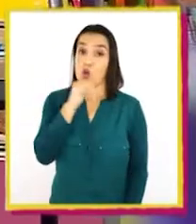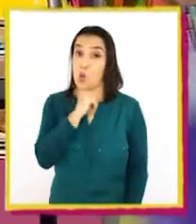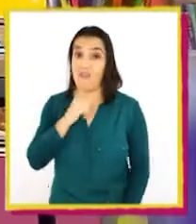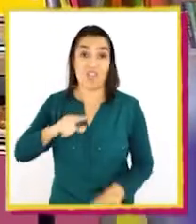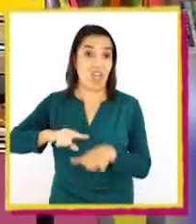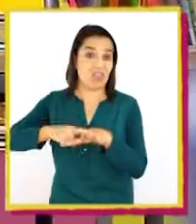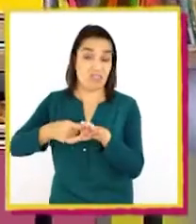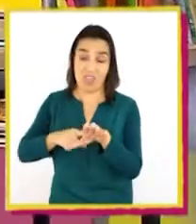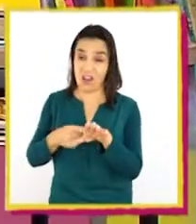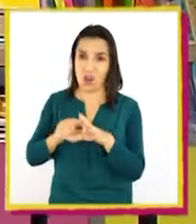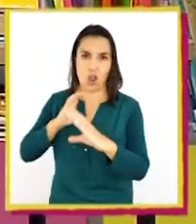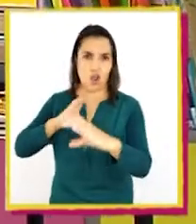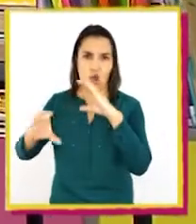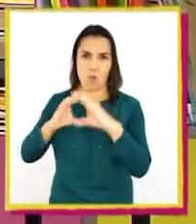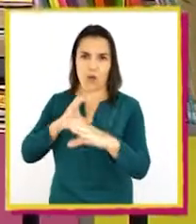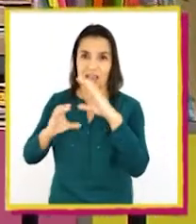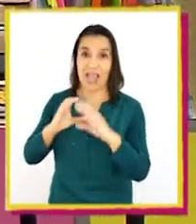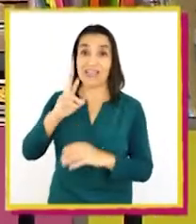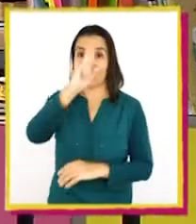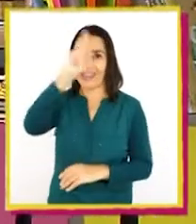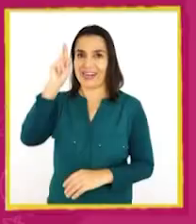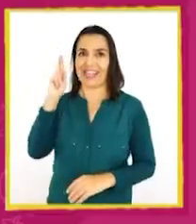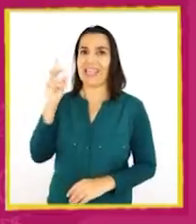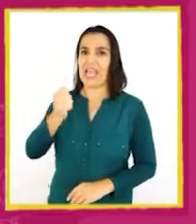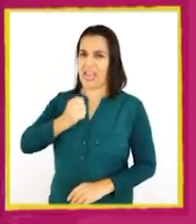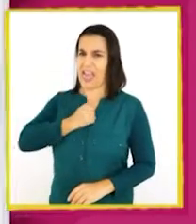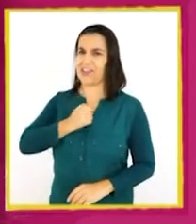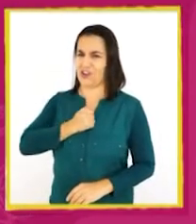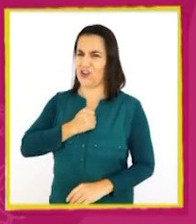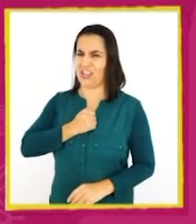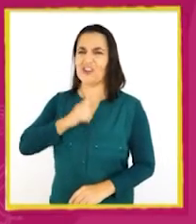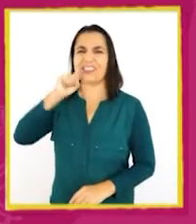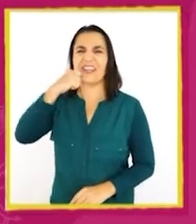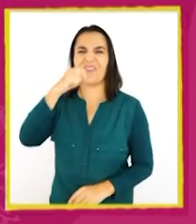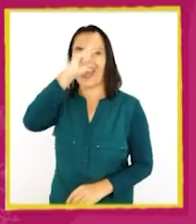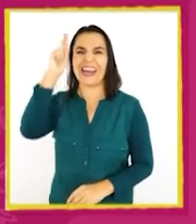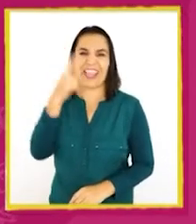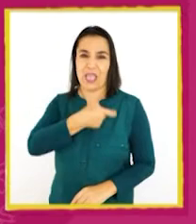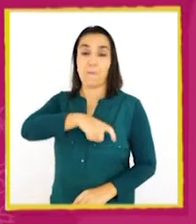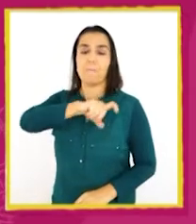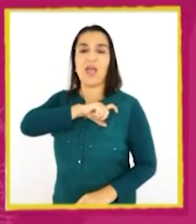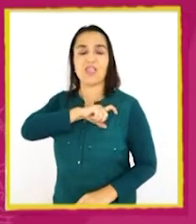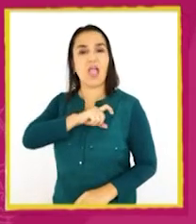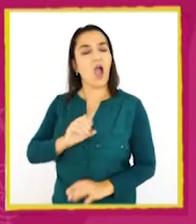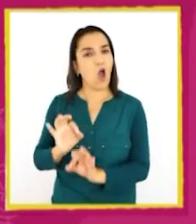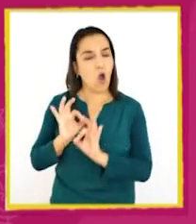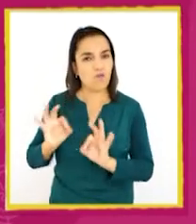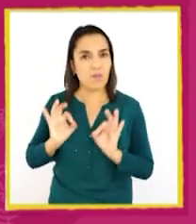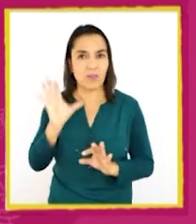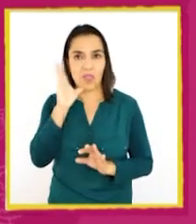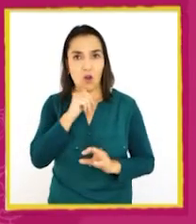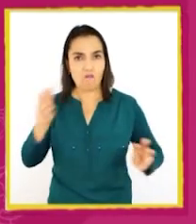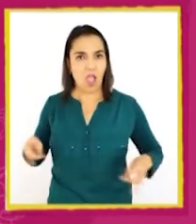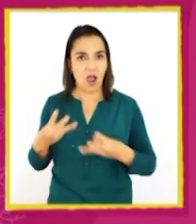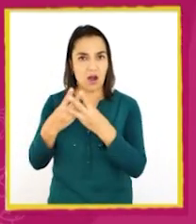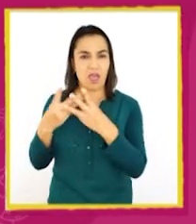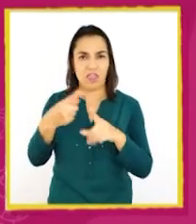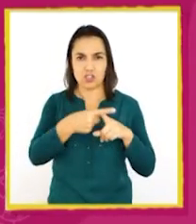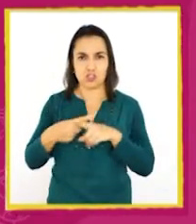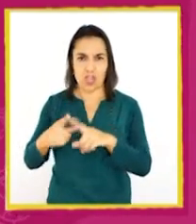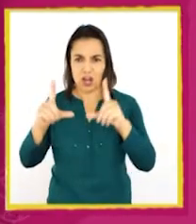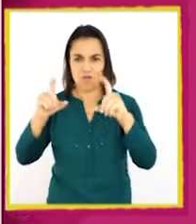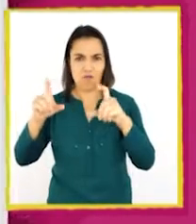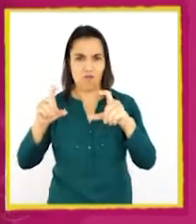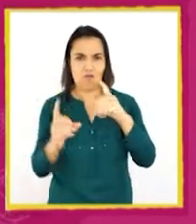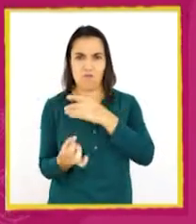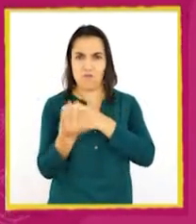existía tecnología para comunicarse con los reyes católicos. Así le decían a los reyes de España. Obviamente, tampoco existían las redes sociales para subir